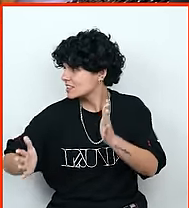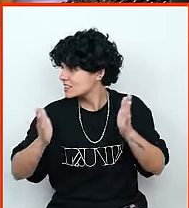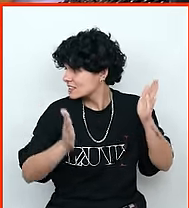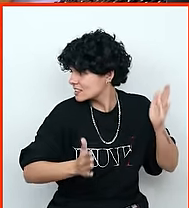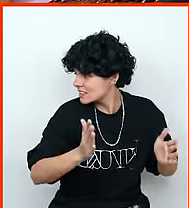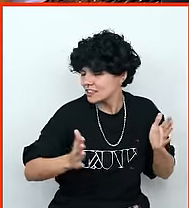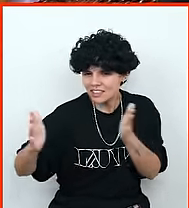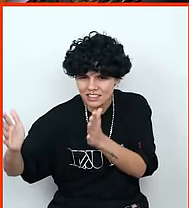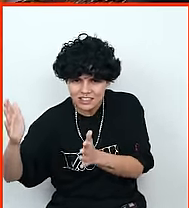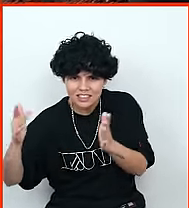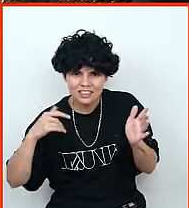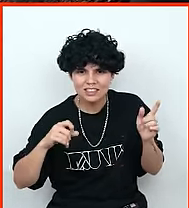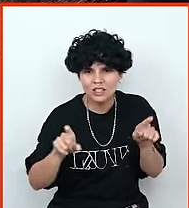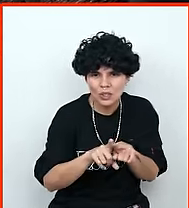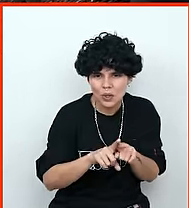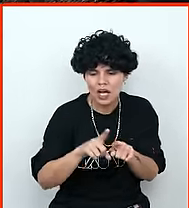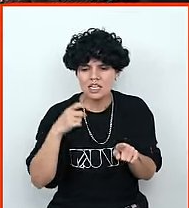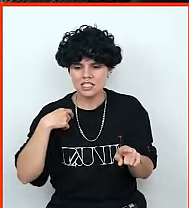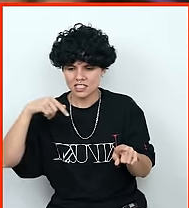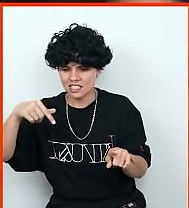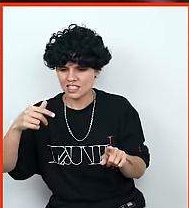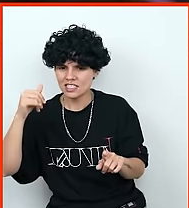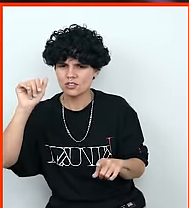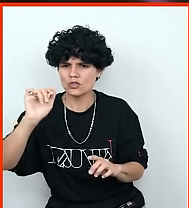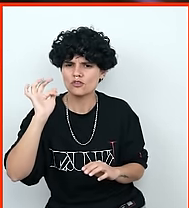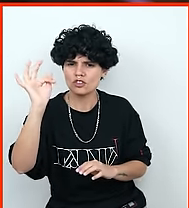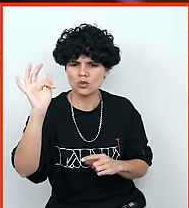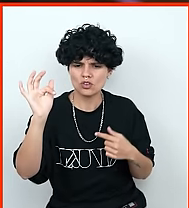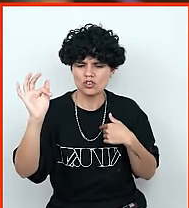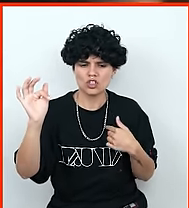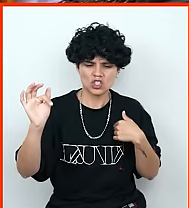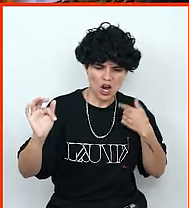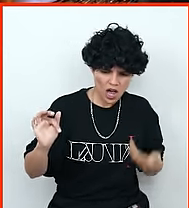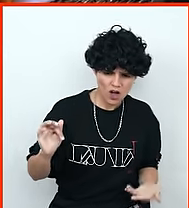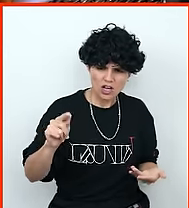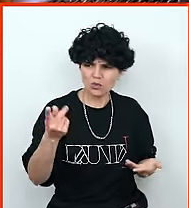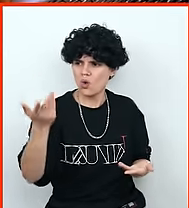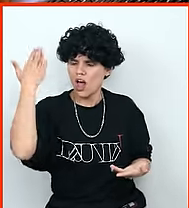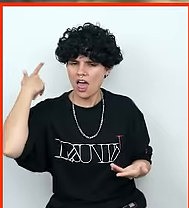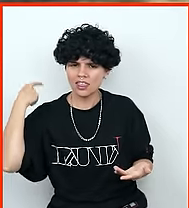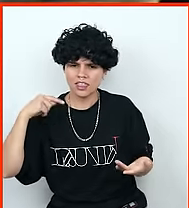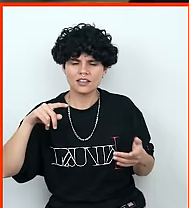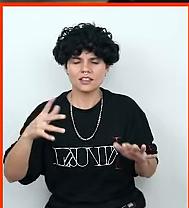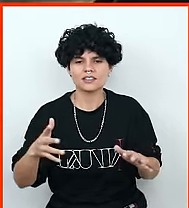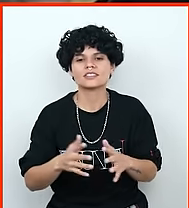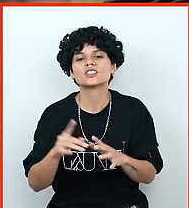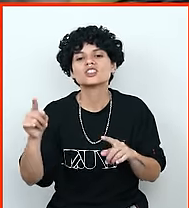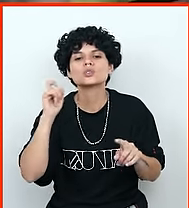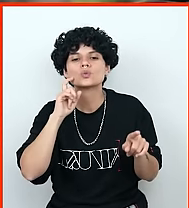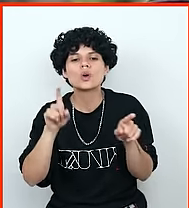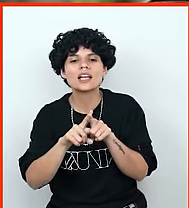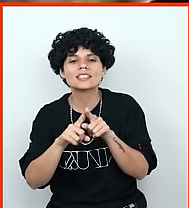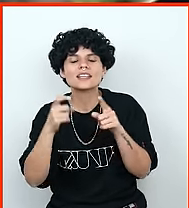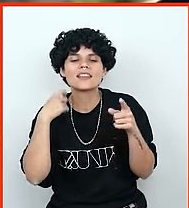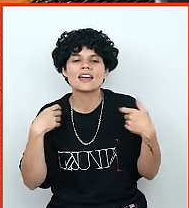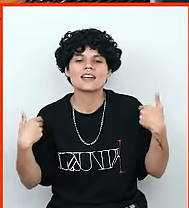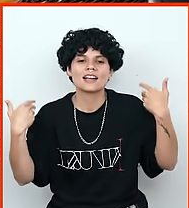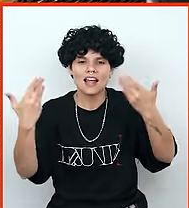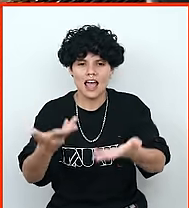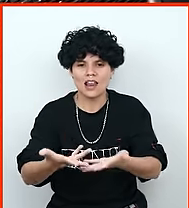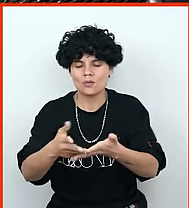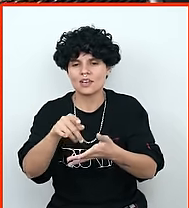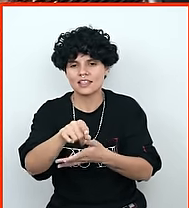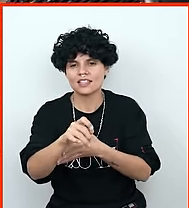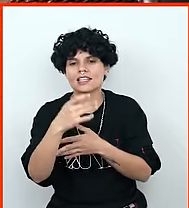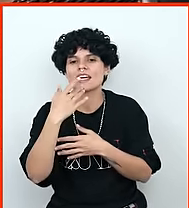distantes, como Dalí, Blanca y Dalí. Meto toda la cuestión. La cosa es que es un crossover de regalo. El